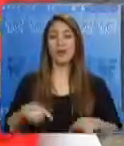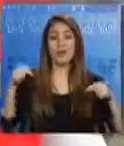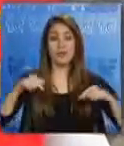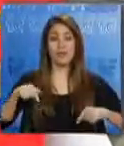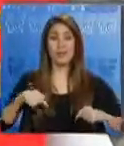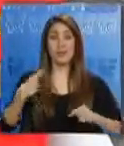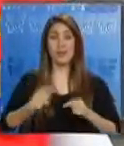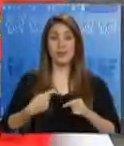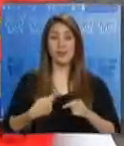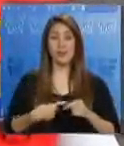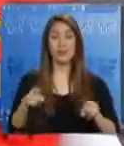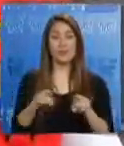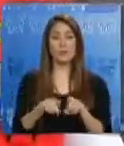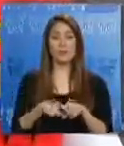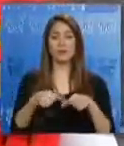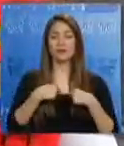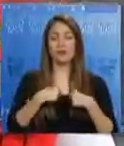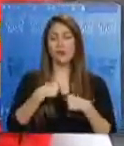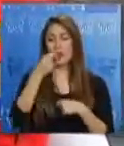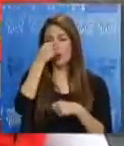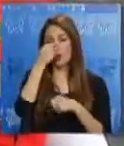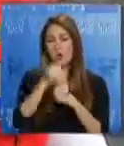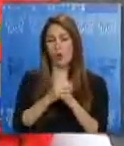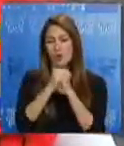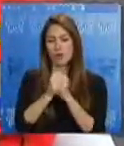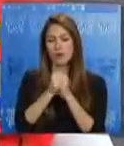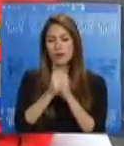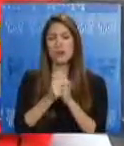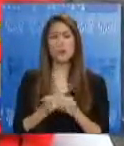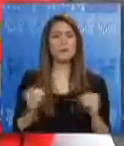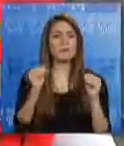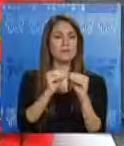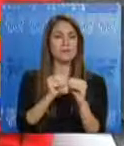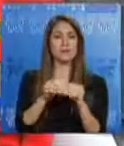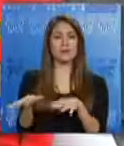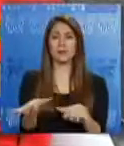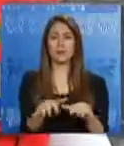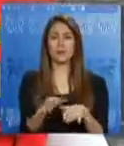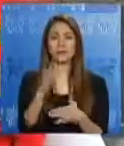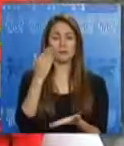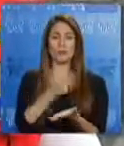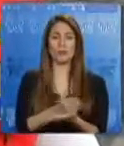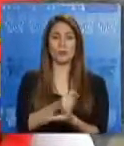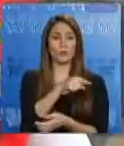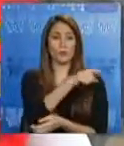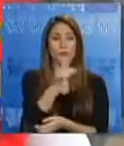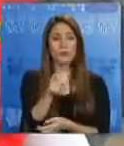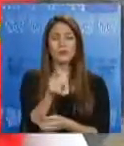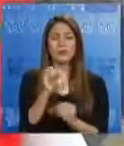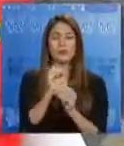hay gente como yo que reza porque ya no suceda nada más, ni a ustedes ni a nadie.